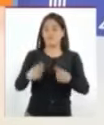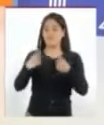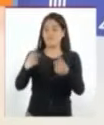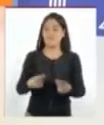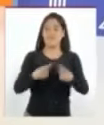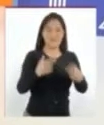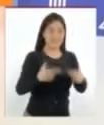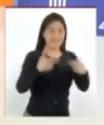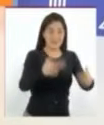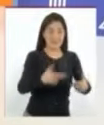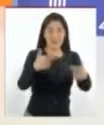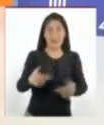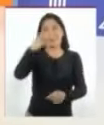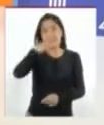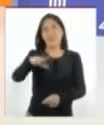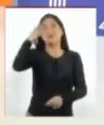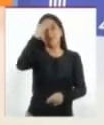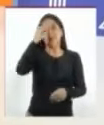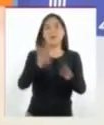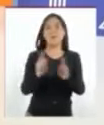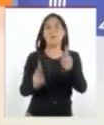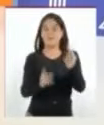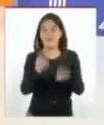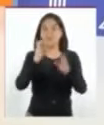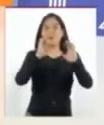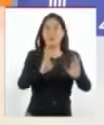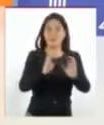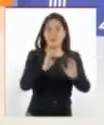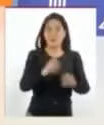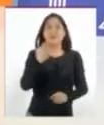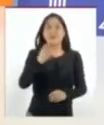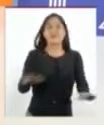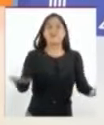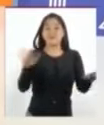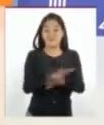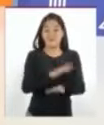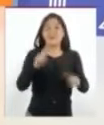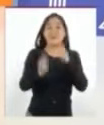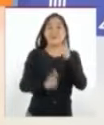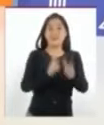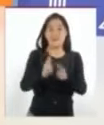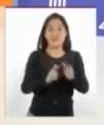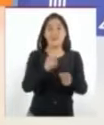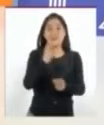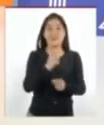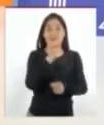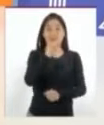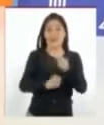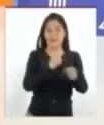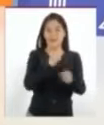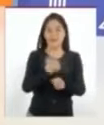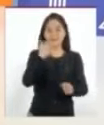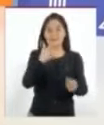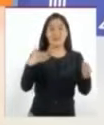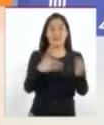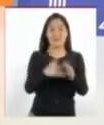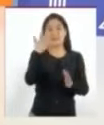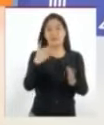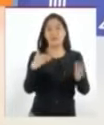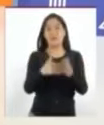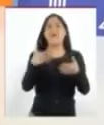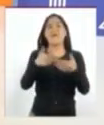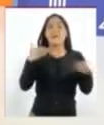y aprender a cultivar la tierra. Hicieron ese cambio lento entre los años 7,000 y 5,000